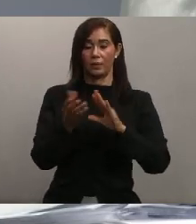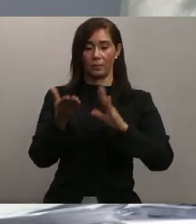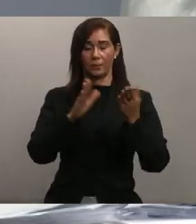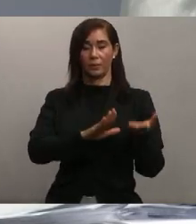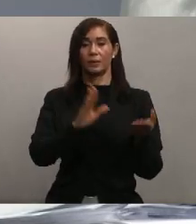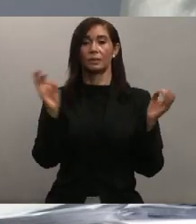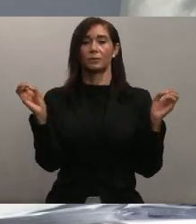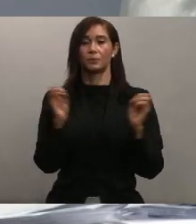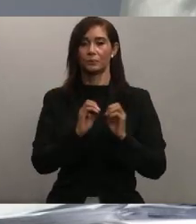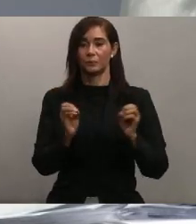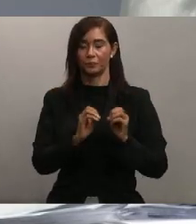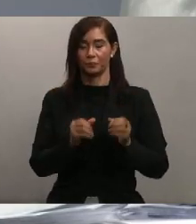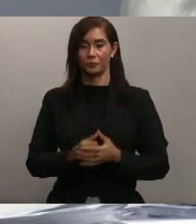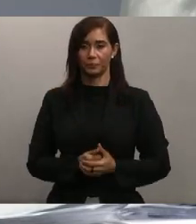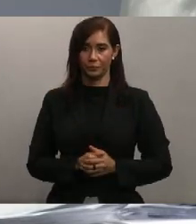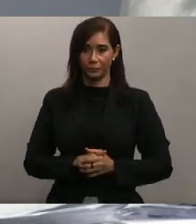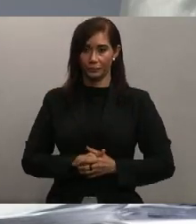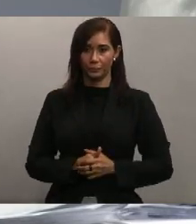0 fallecimiento.